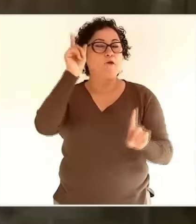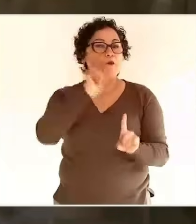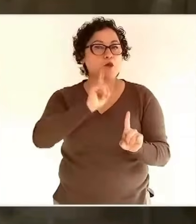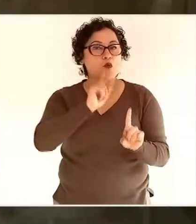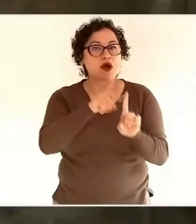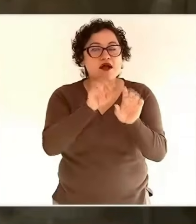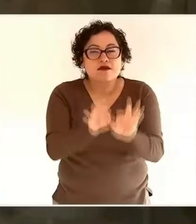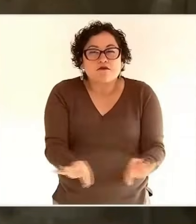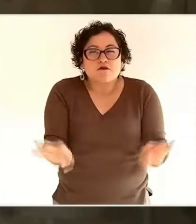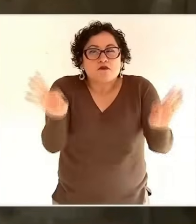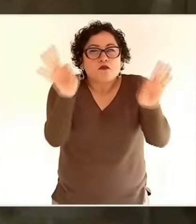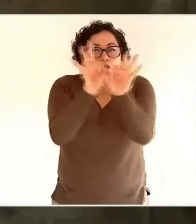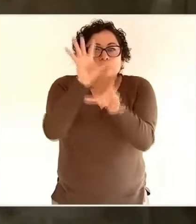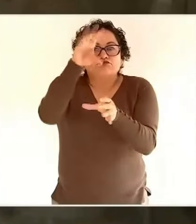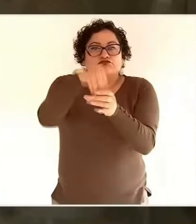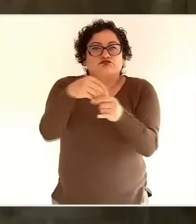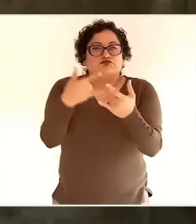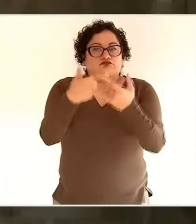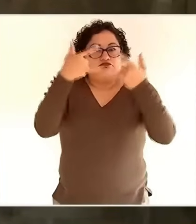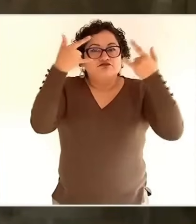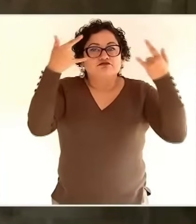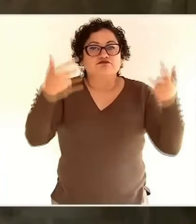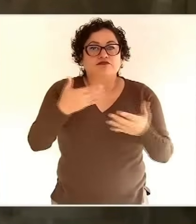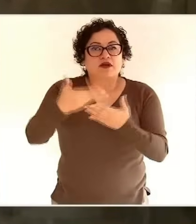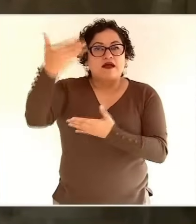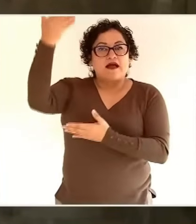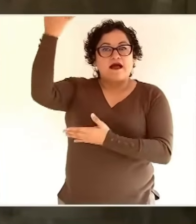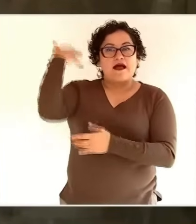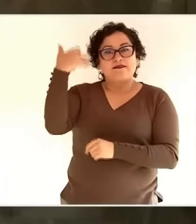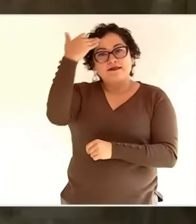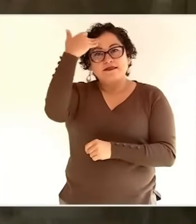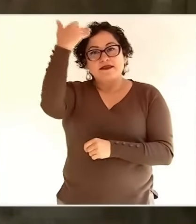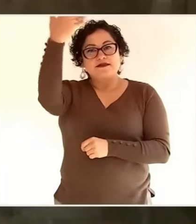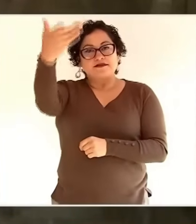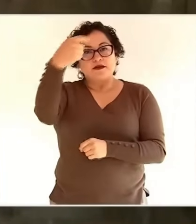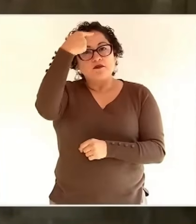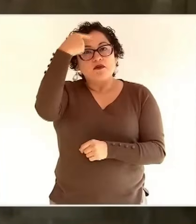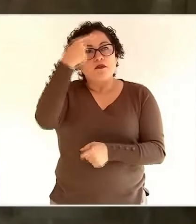republicano que dio forma a esta nación.